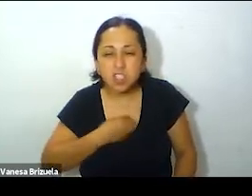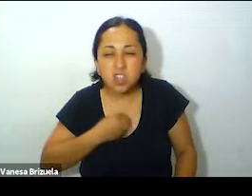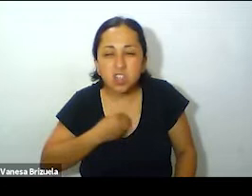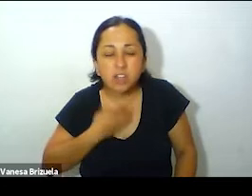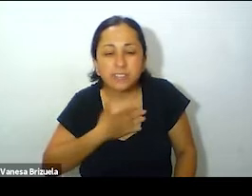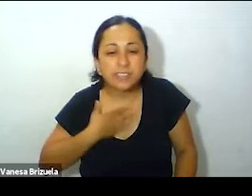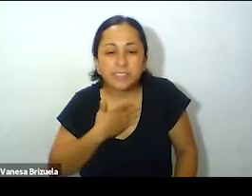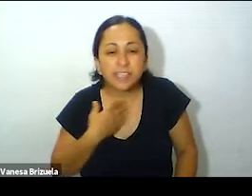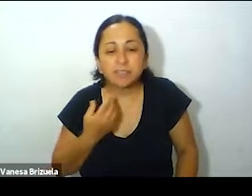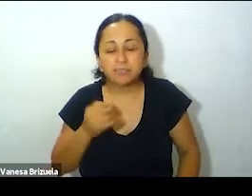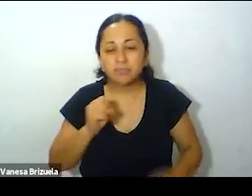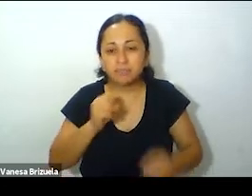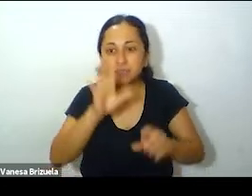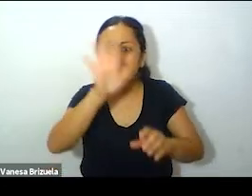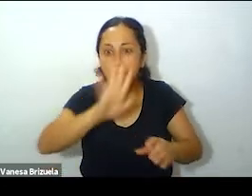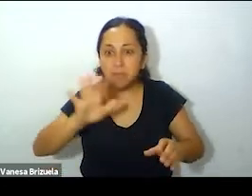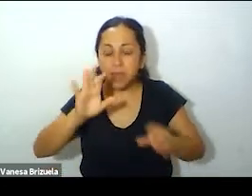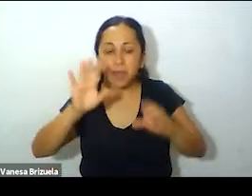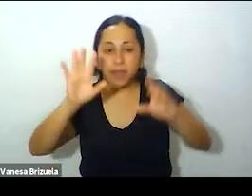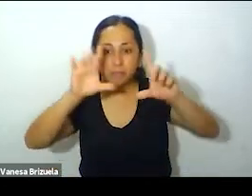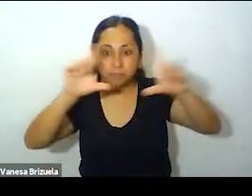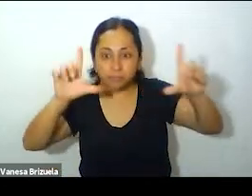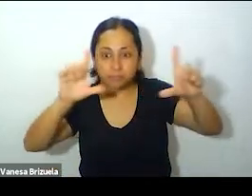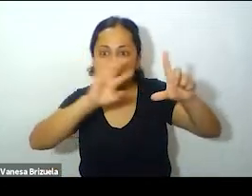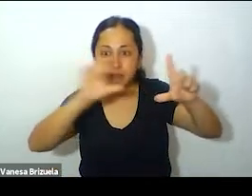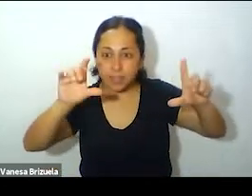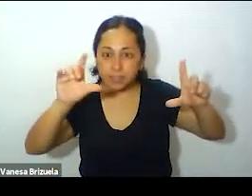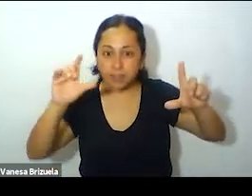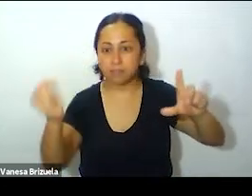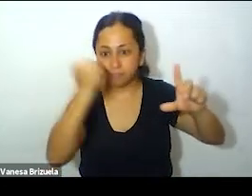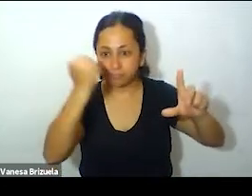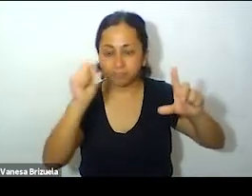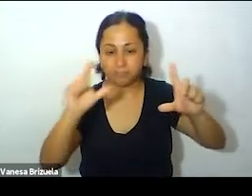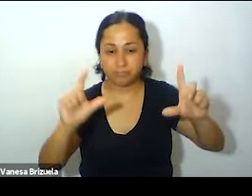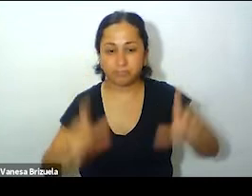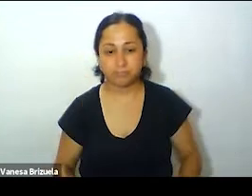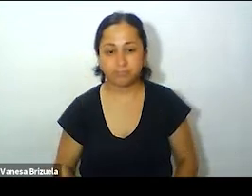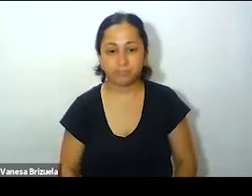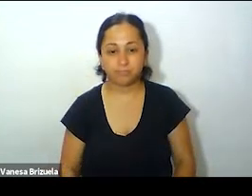sensaciones y generar imágenes donde la tipografía es protagonista.